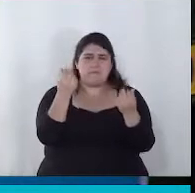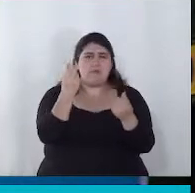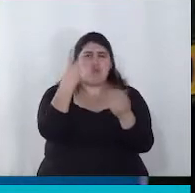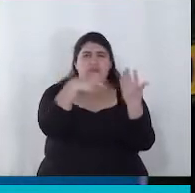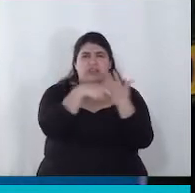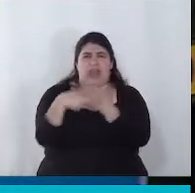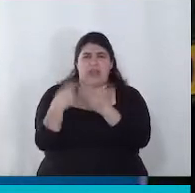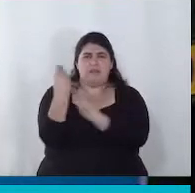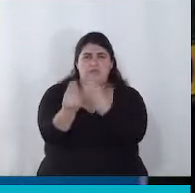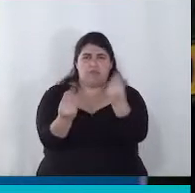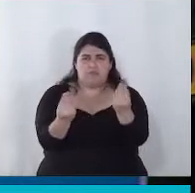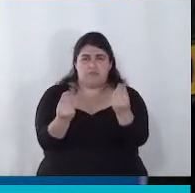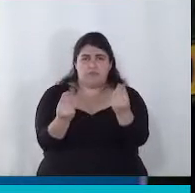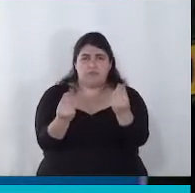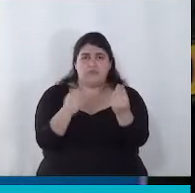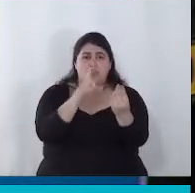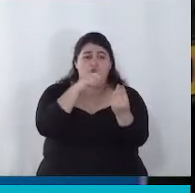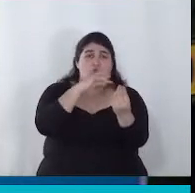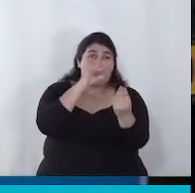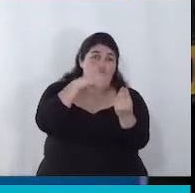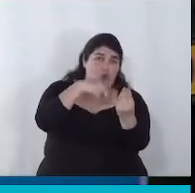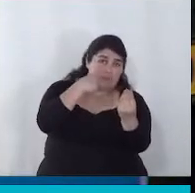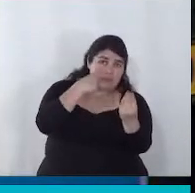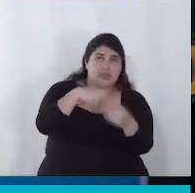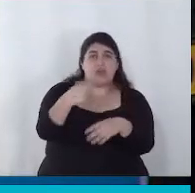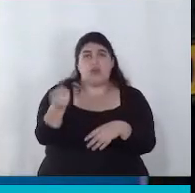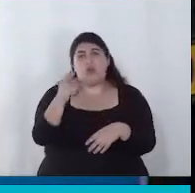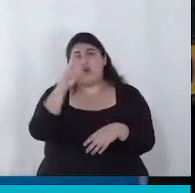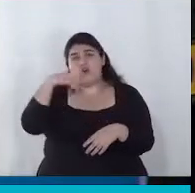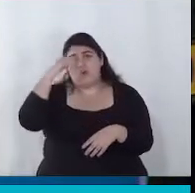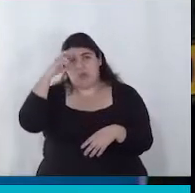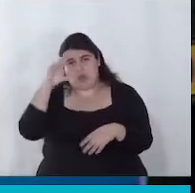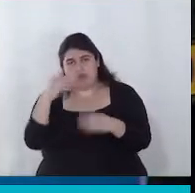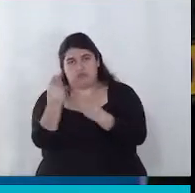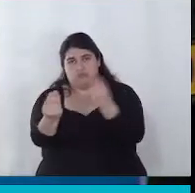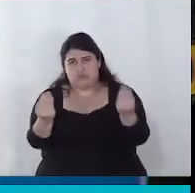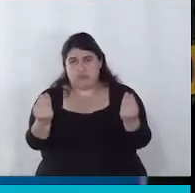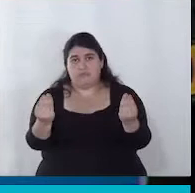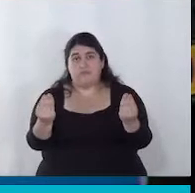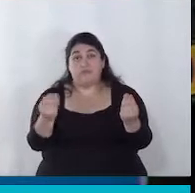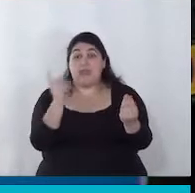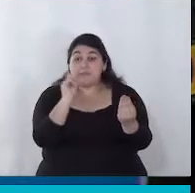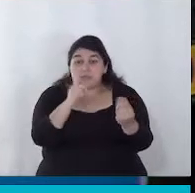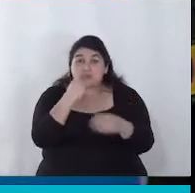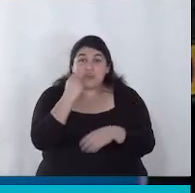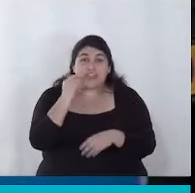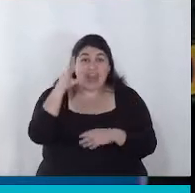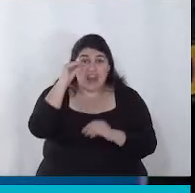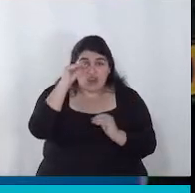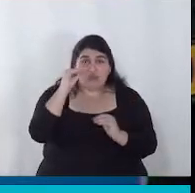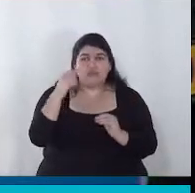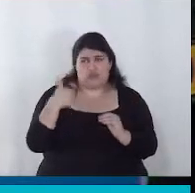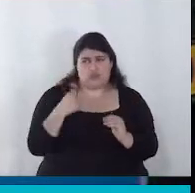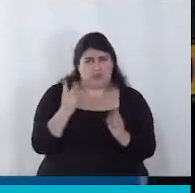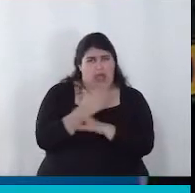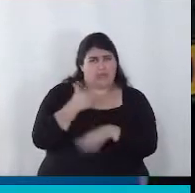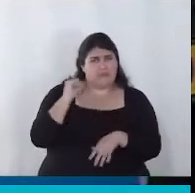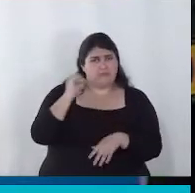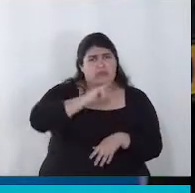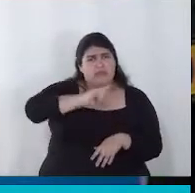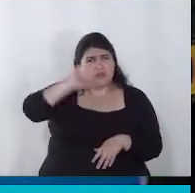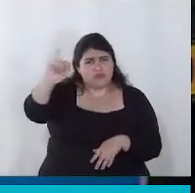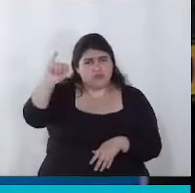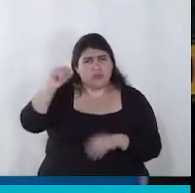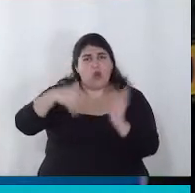al doctor cuando me y al doctor marcelo romero quien es esa misma noche como yo lo denunciado a tan le hicieron caso a